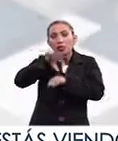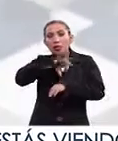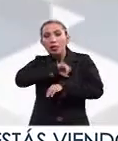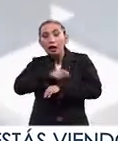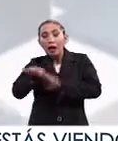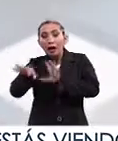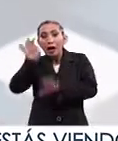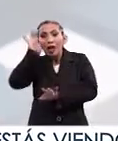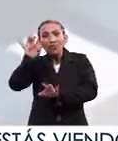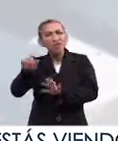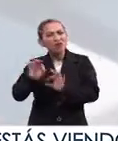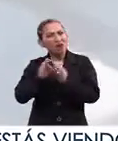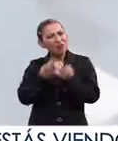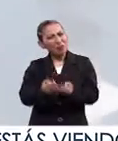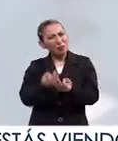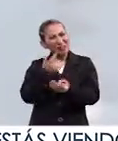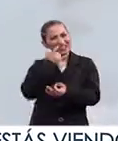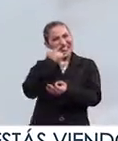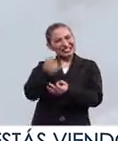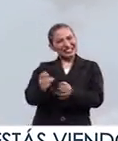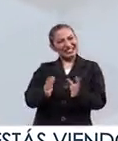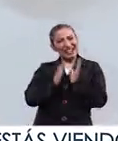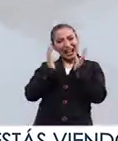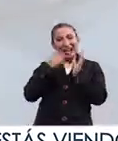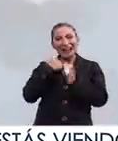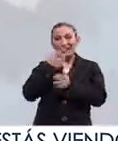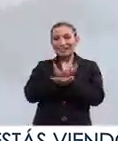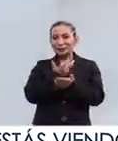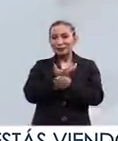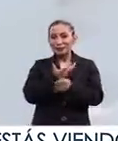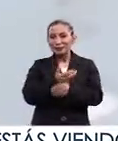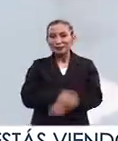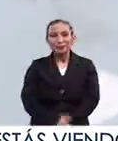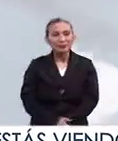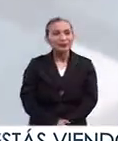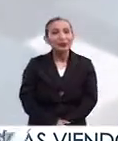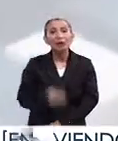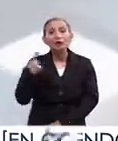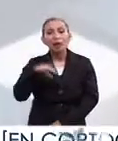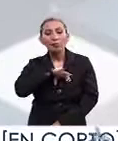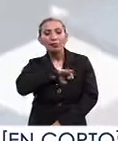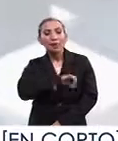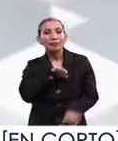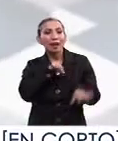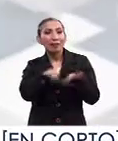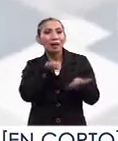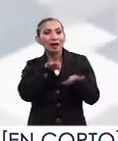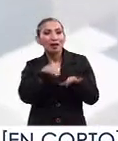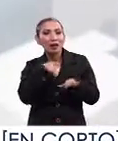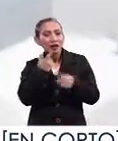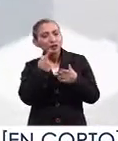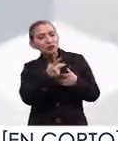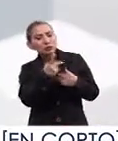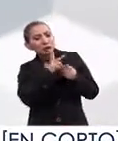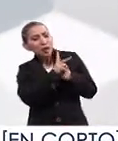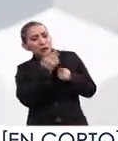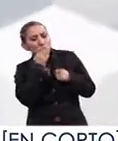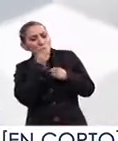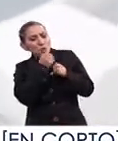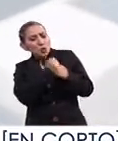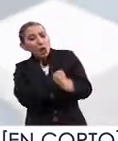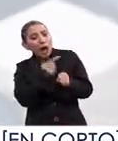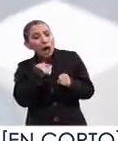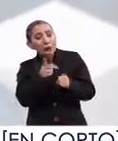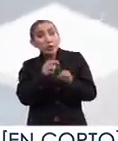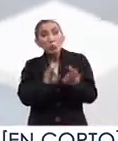misma que encontraría de una manera inesperada en La Gran Manzana. Su pasión por su trabajo y por las raíces de su país lo ha